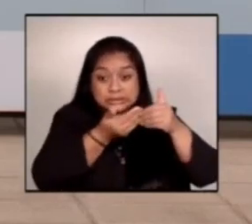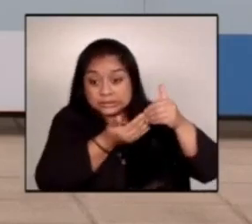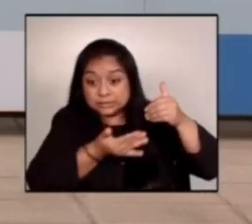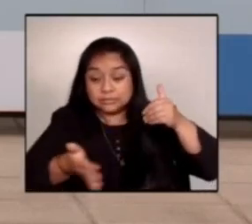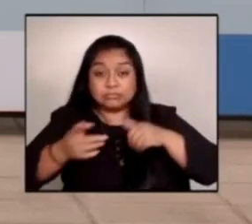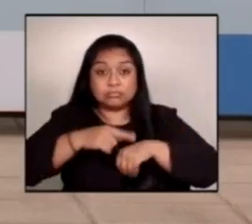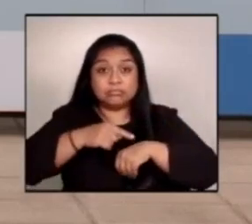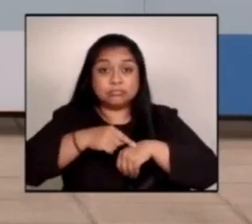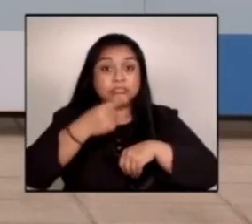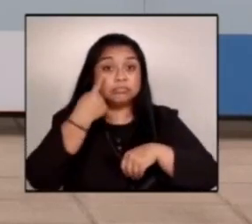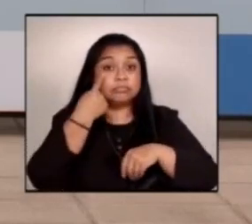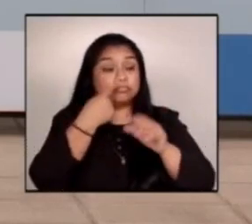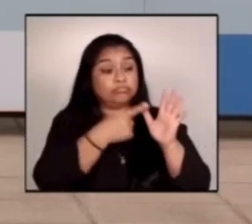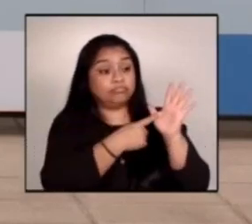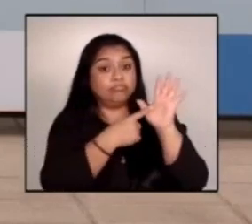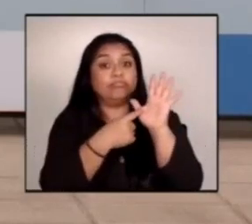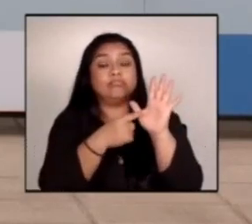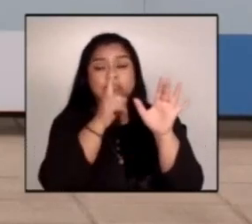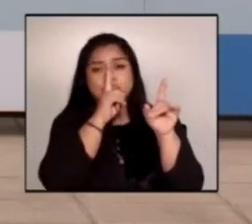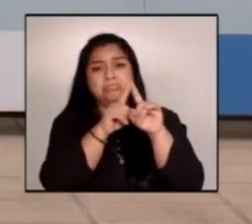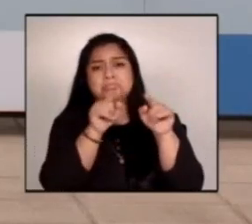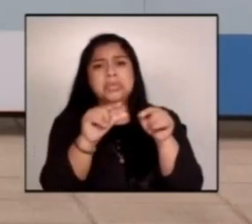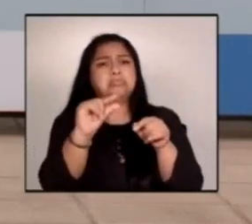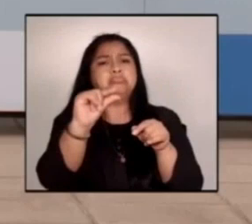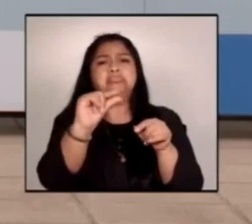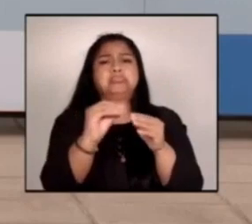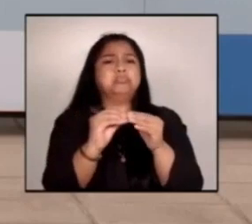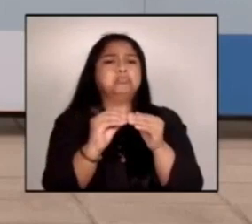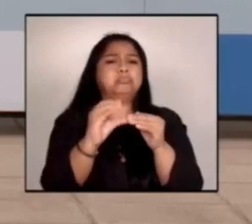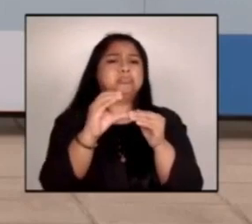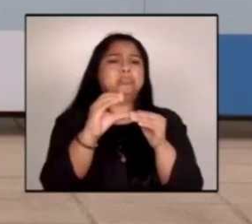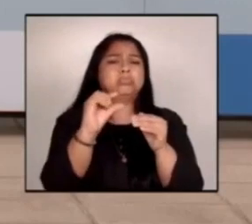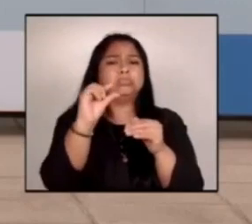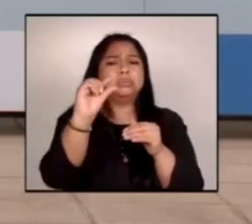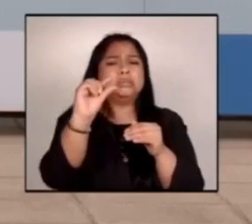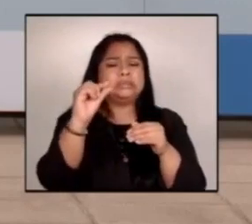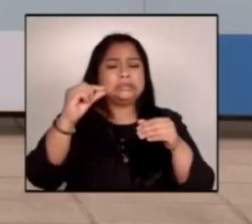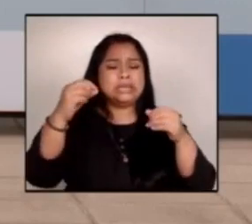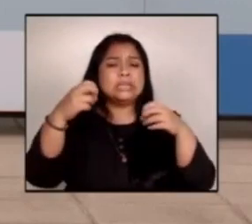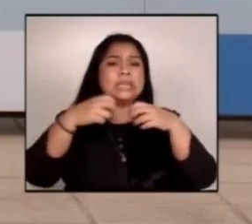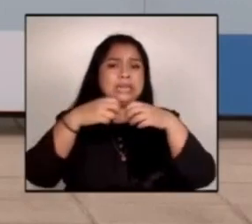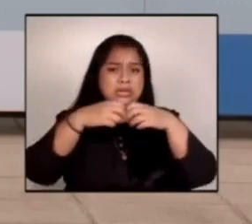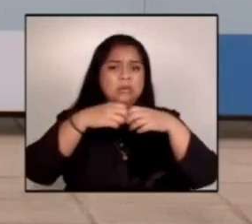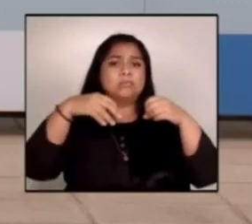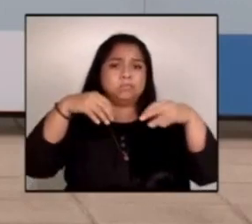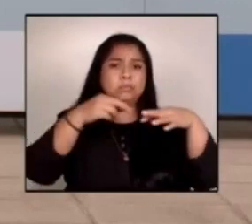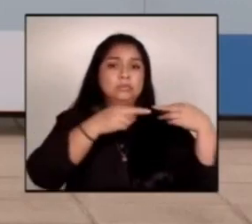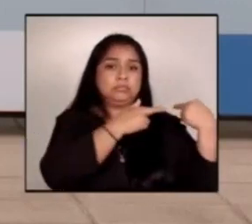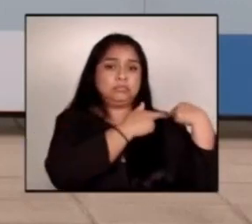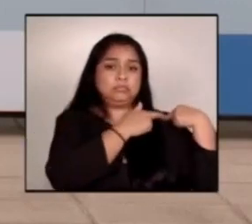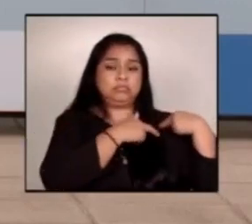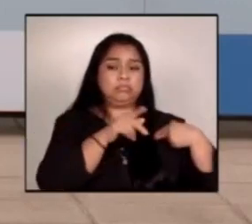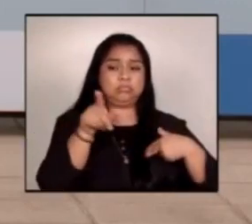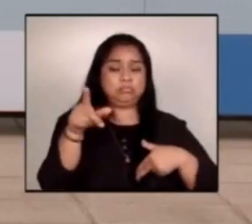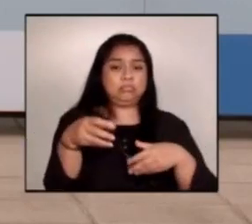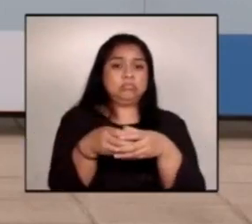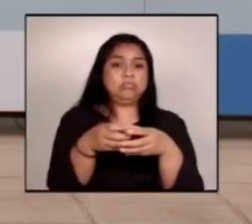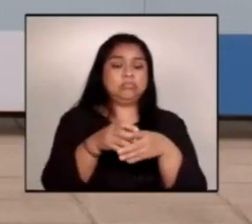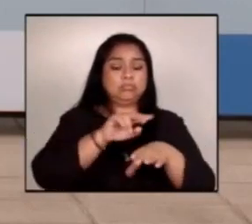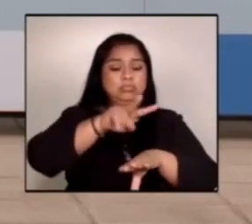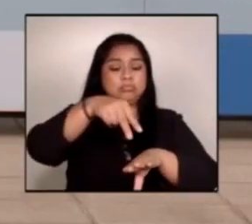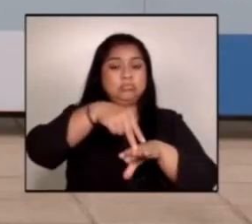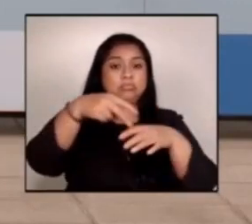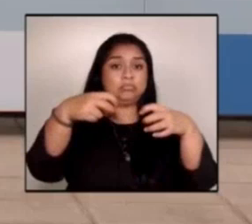verá reflejado en un muy leve incremento de la tarifa eléctrica. Eso está a cargo de la Comisión Nacional de Electricidad.